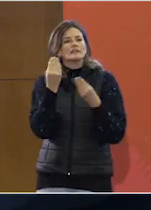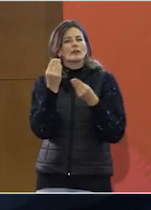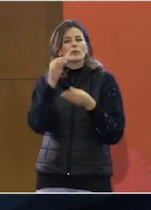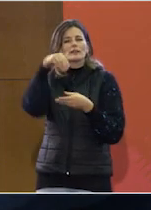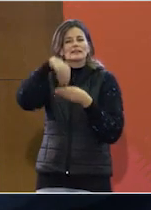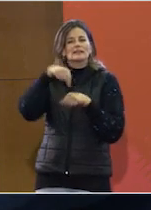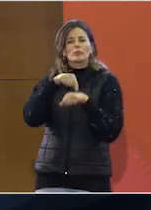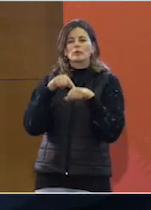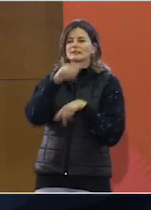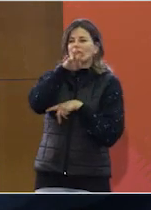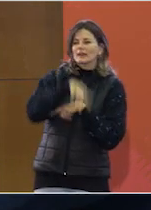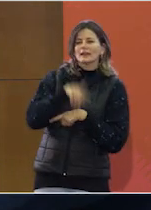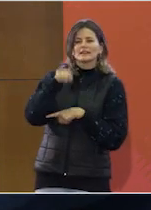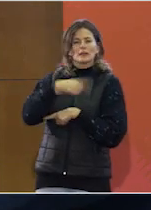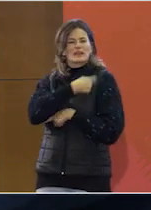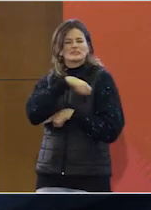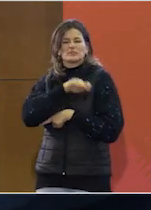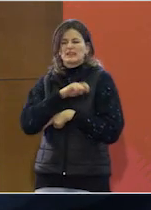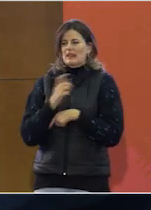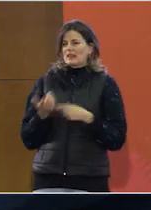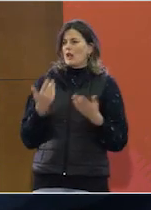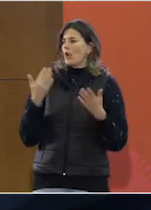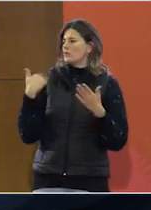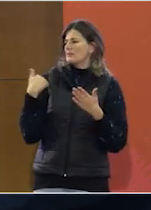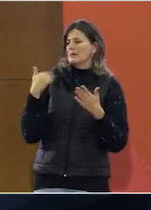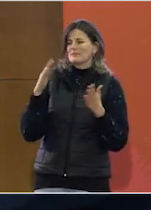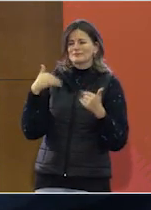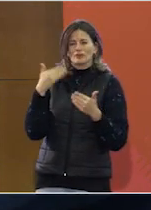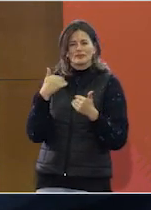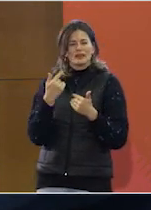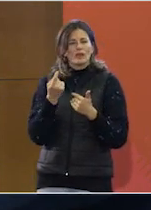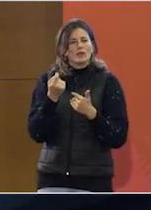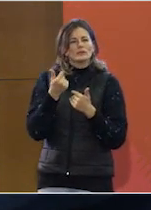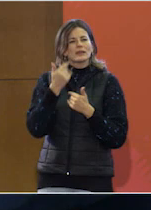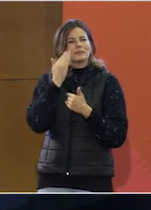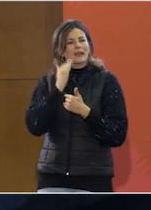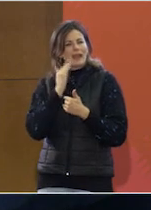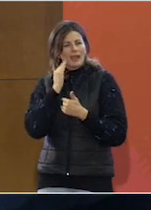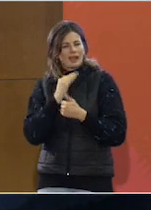política catalana y en la política española últimamente, un puntito de ternura.